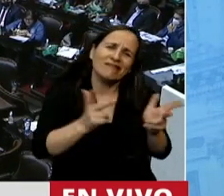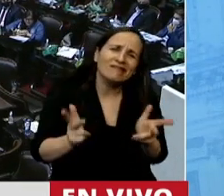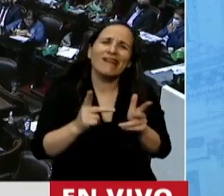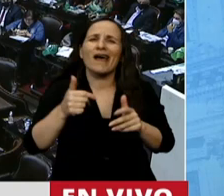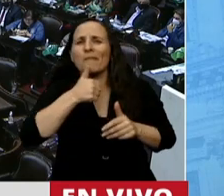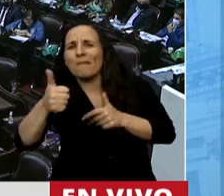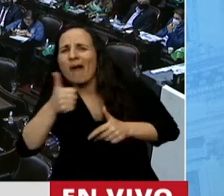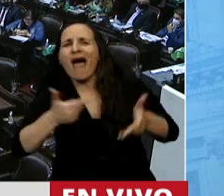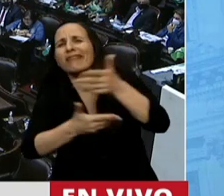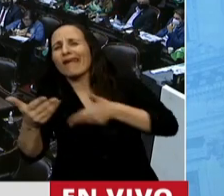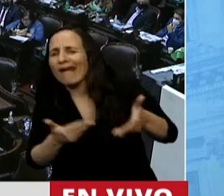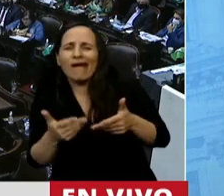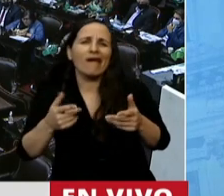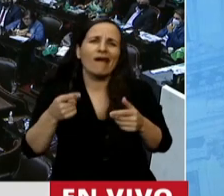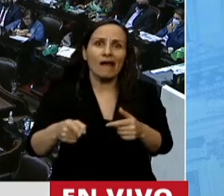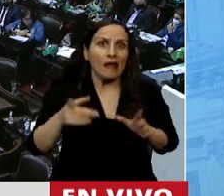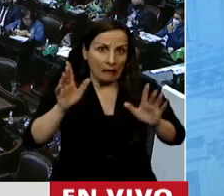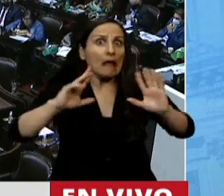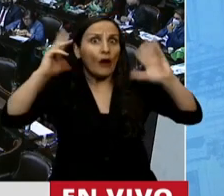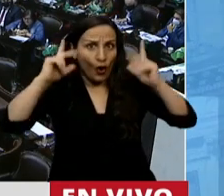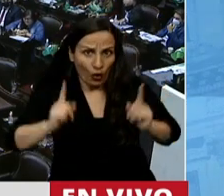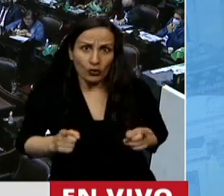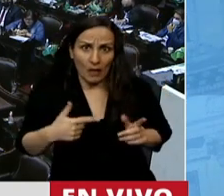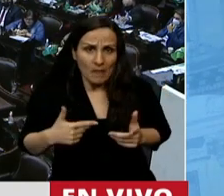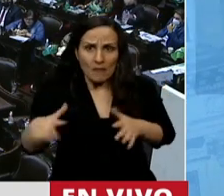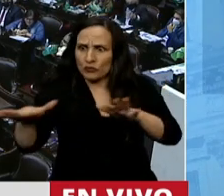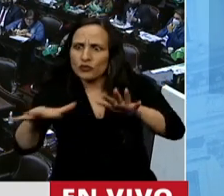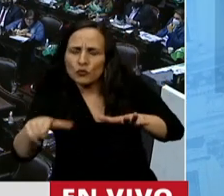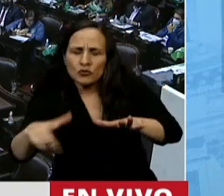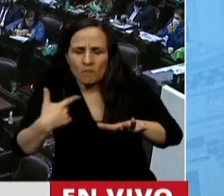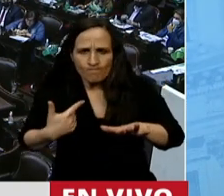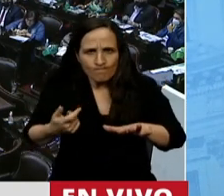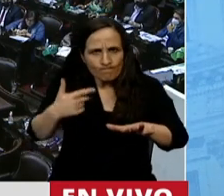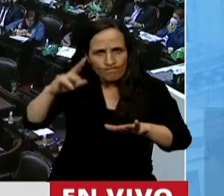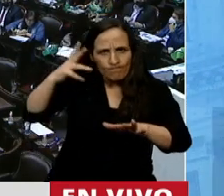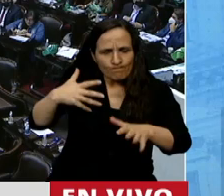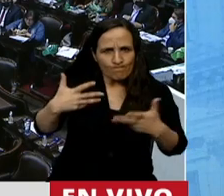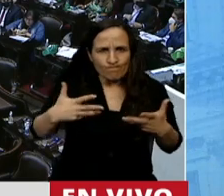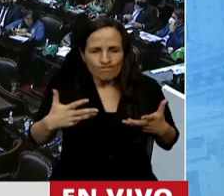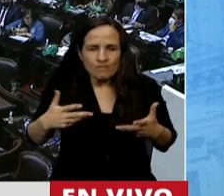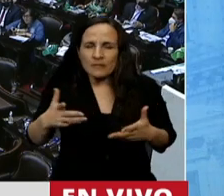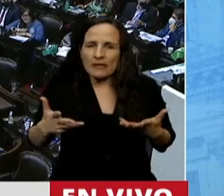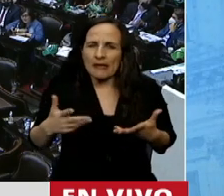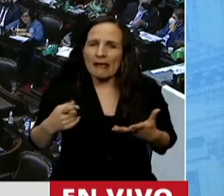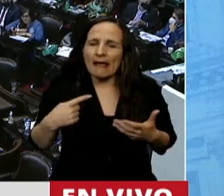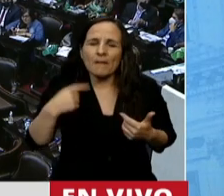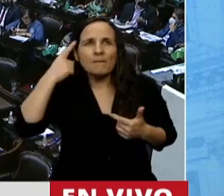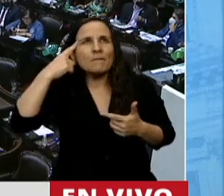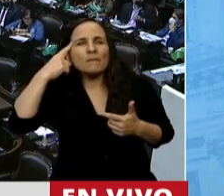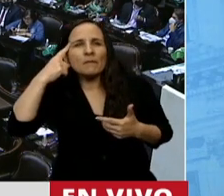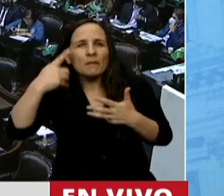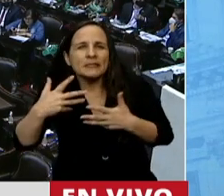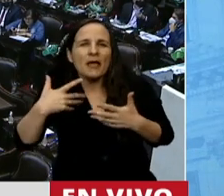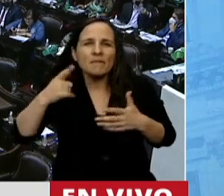tomar mates y de enojos también, de enojos con una realidad que me puso en el abismo de mis propios pensamientos